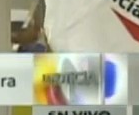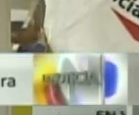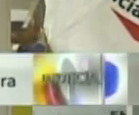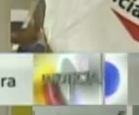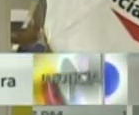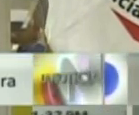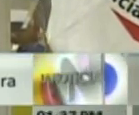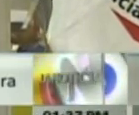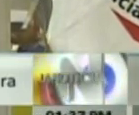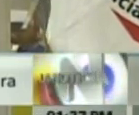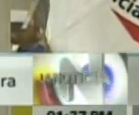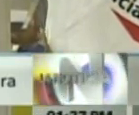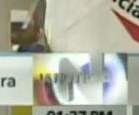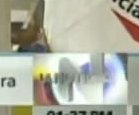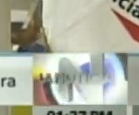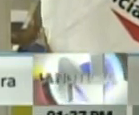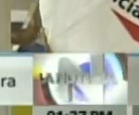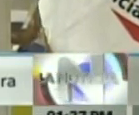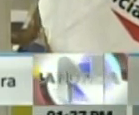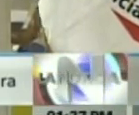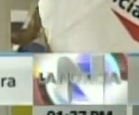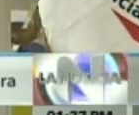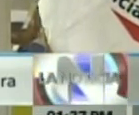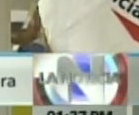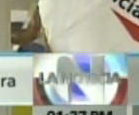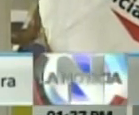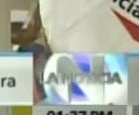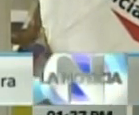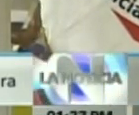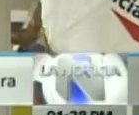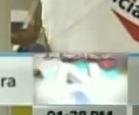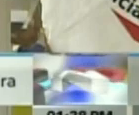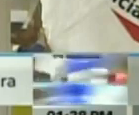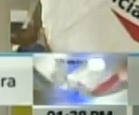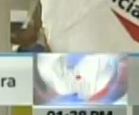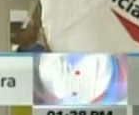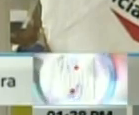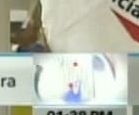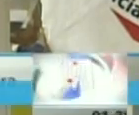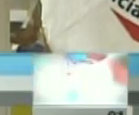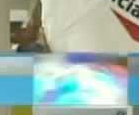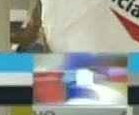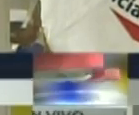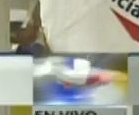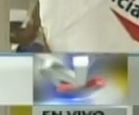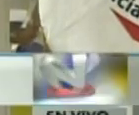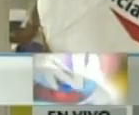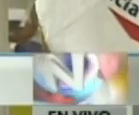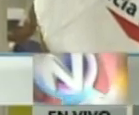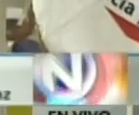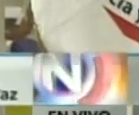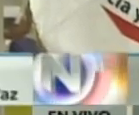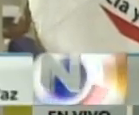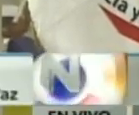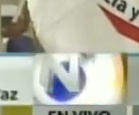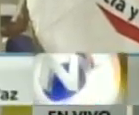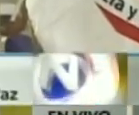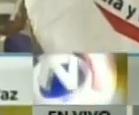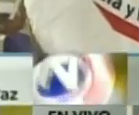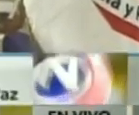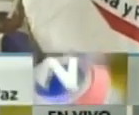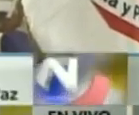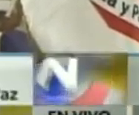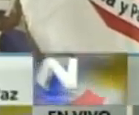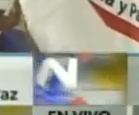en Maracaibo. Allí, ayer nuestros órganos de inteligencia nacional practicaron